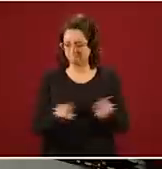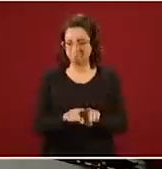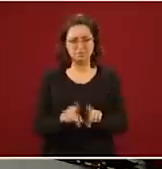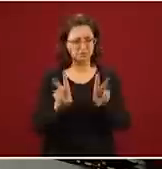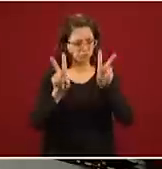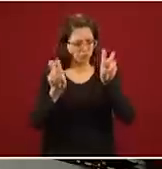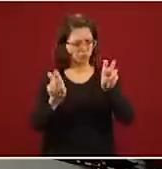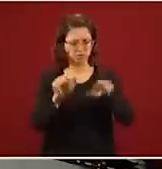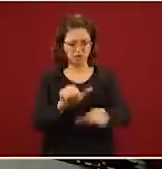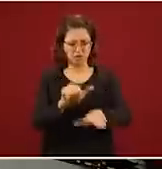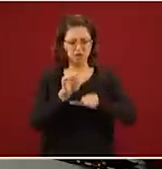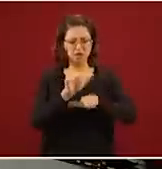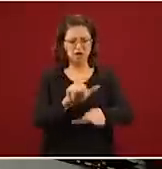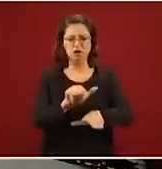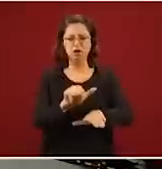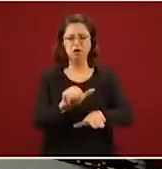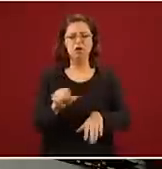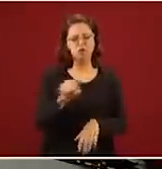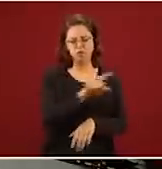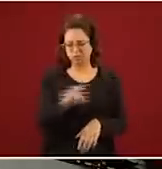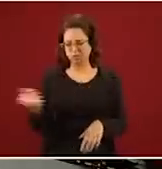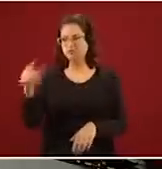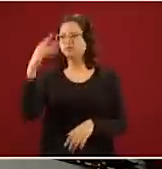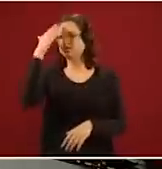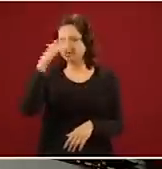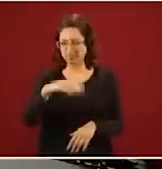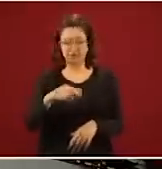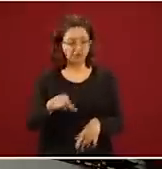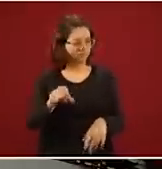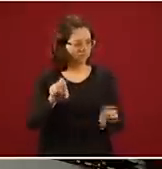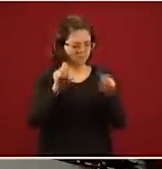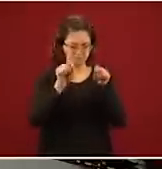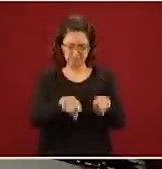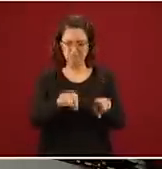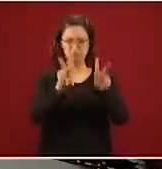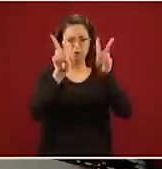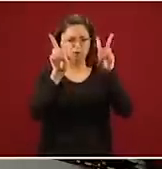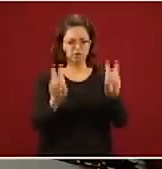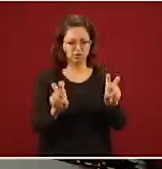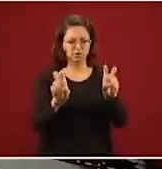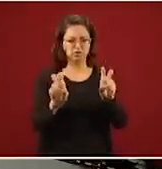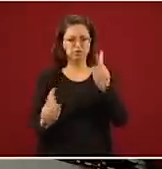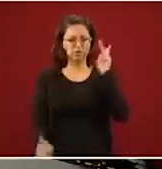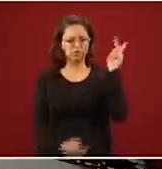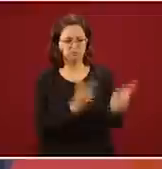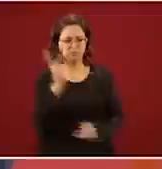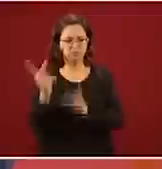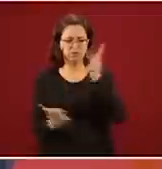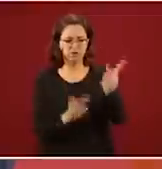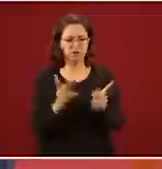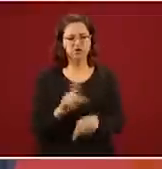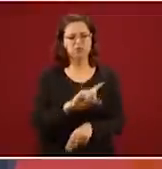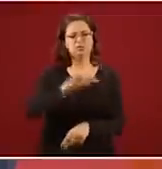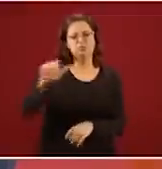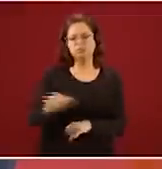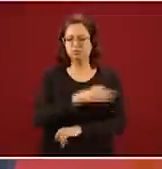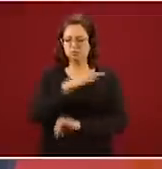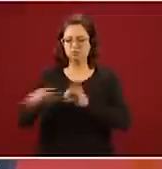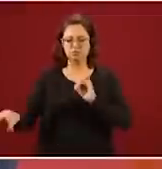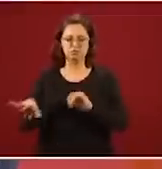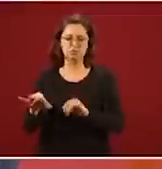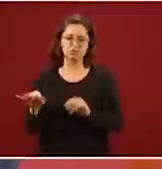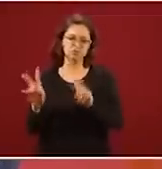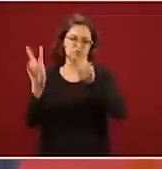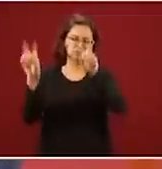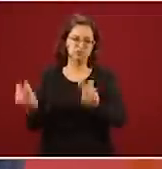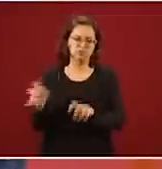ustedes ya lo saben, y al final abrimos en general